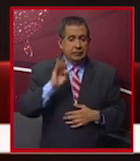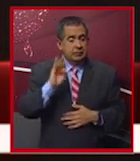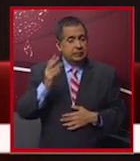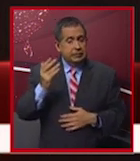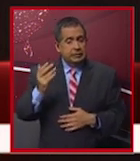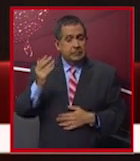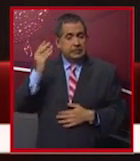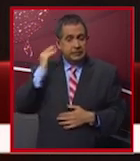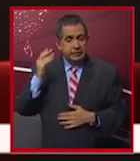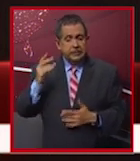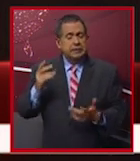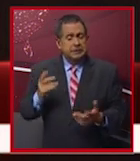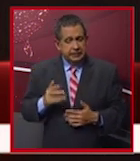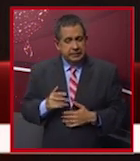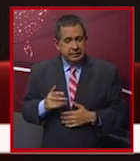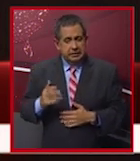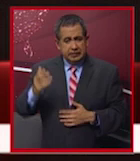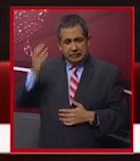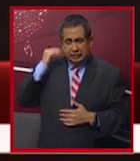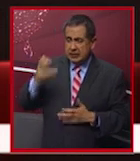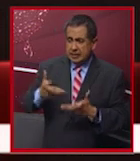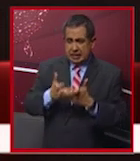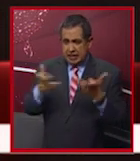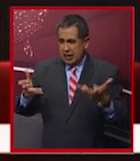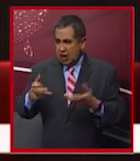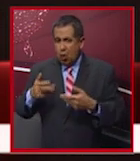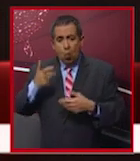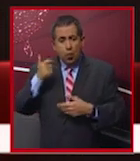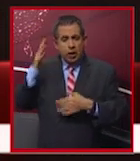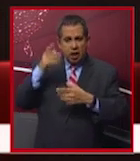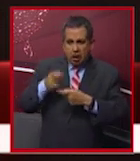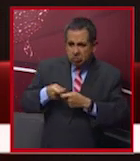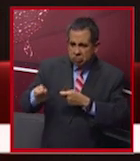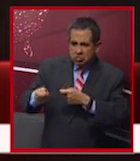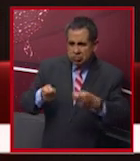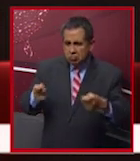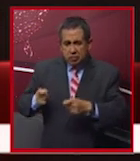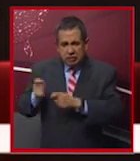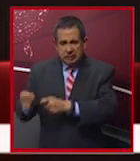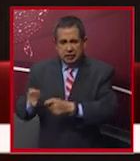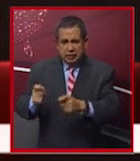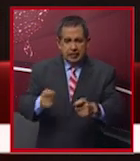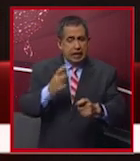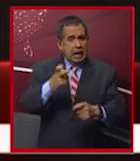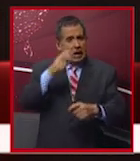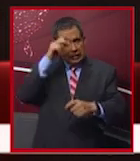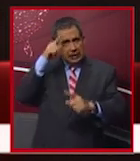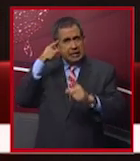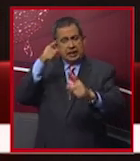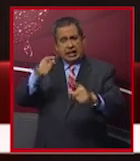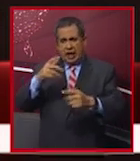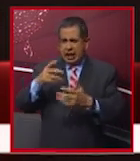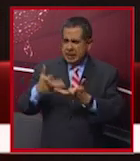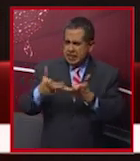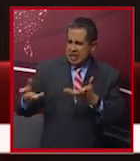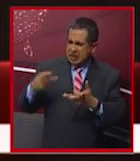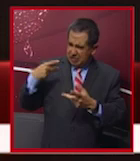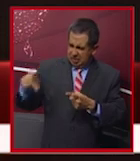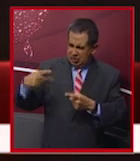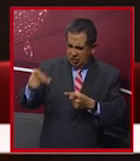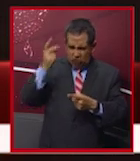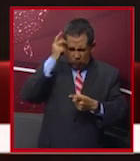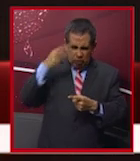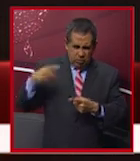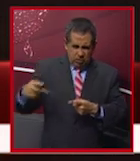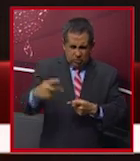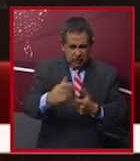pasado el reparto de las tierras fue una de las grandes conquistas de la Revolución